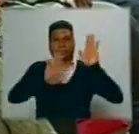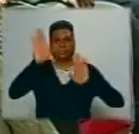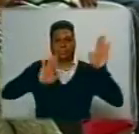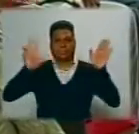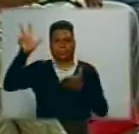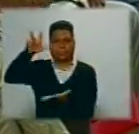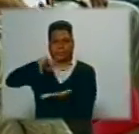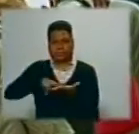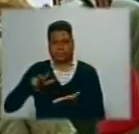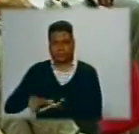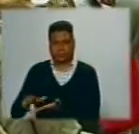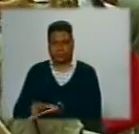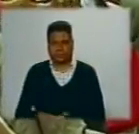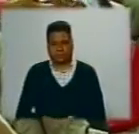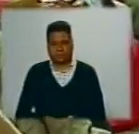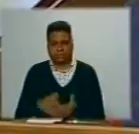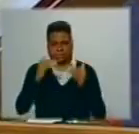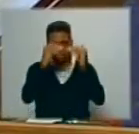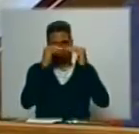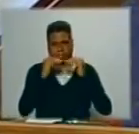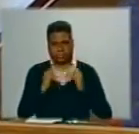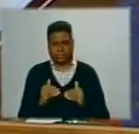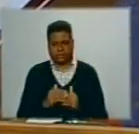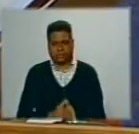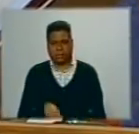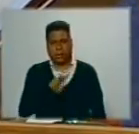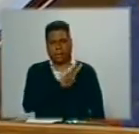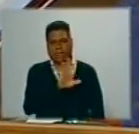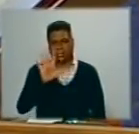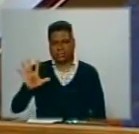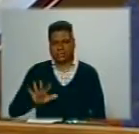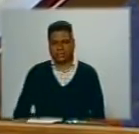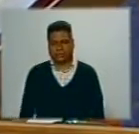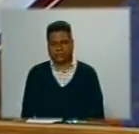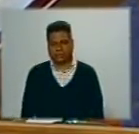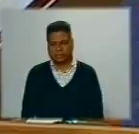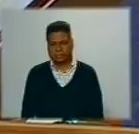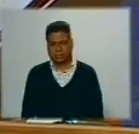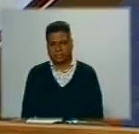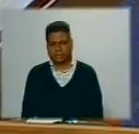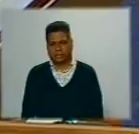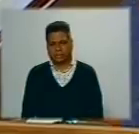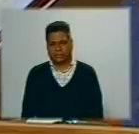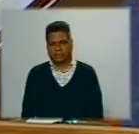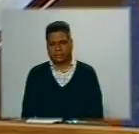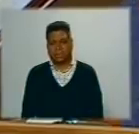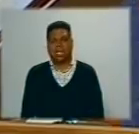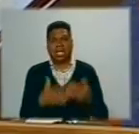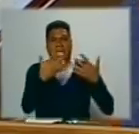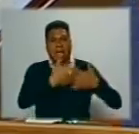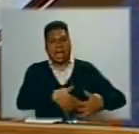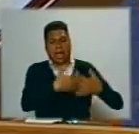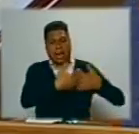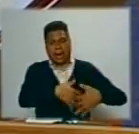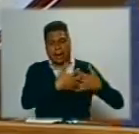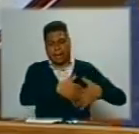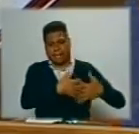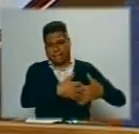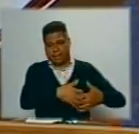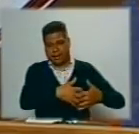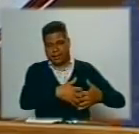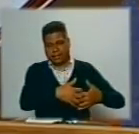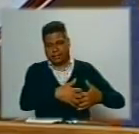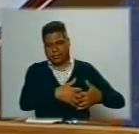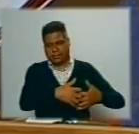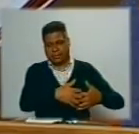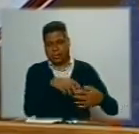Aprobado. Siguiente artículo. Artículo 25. Comprobantes de negociación. La proveedora o proveedor de bienes y la prestadora o el prestador de servicio